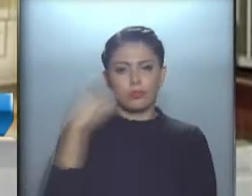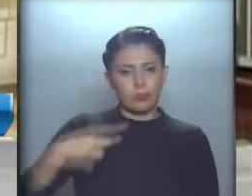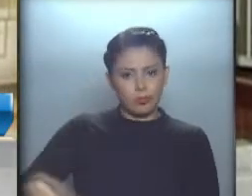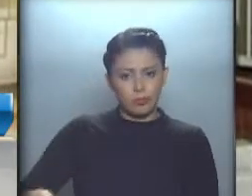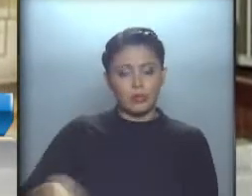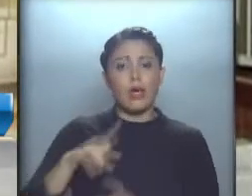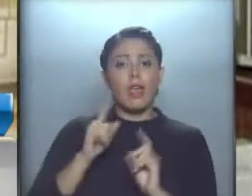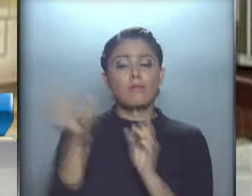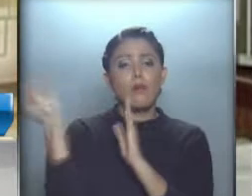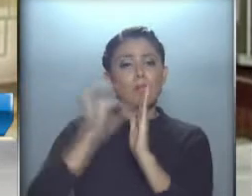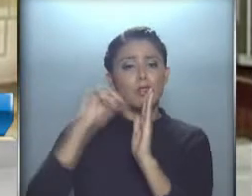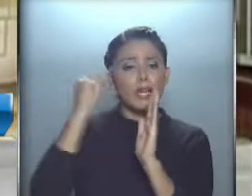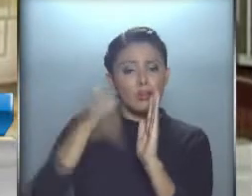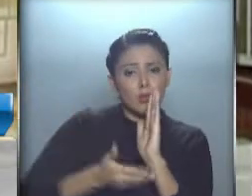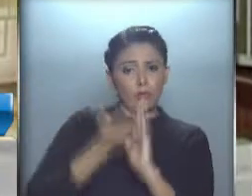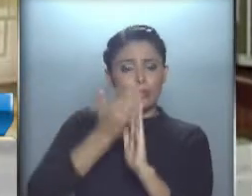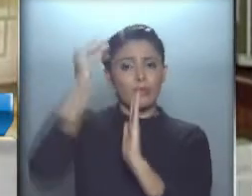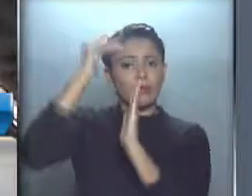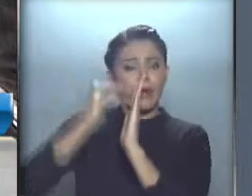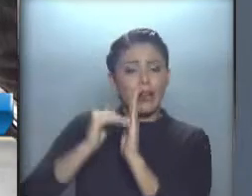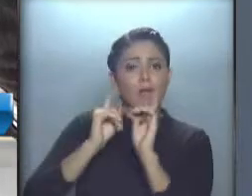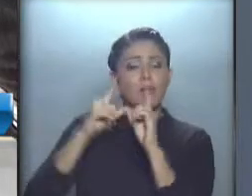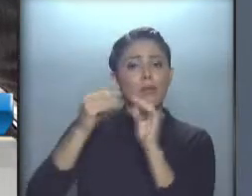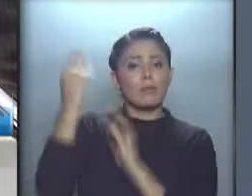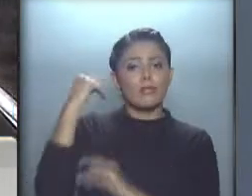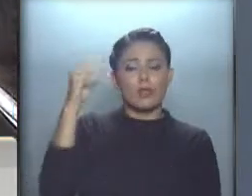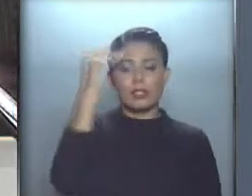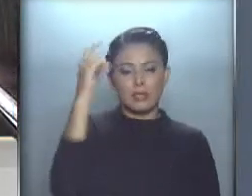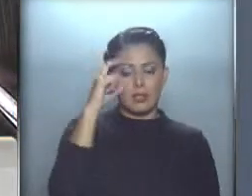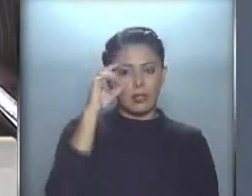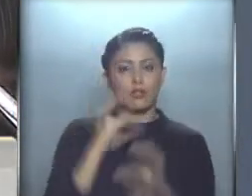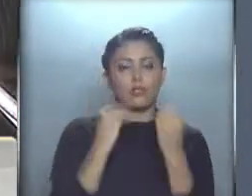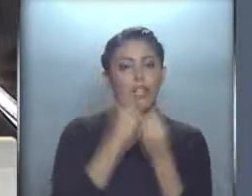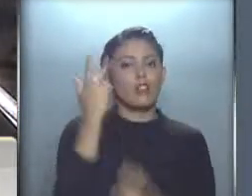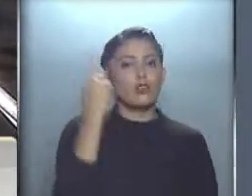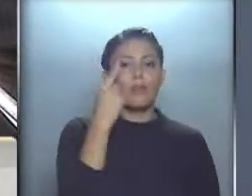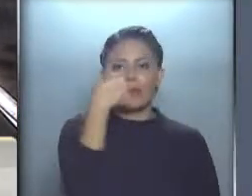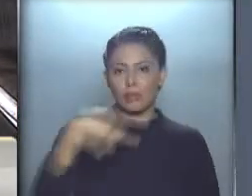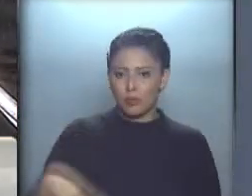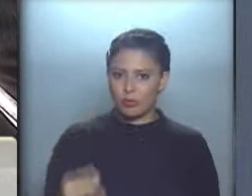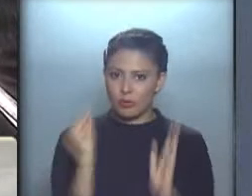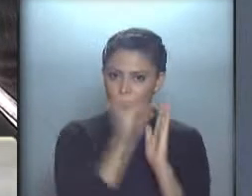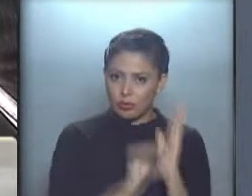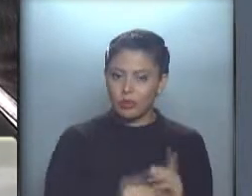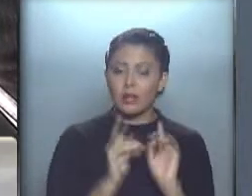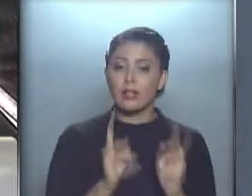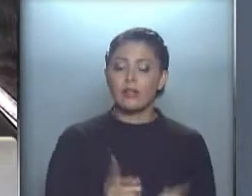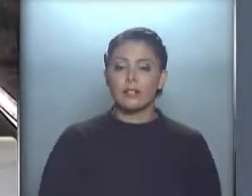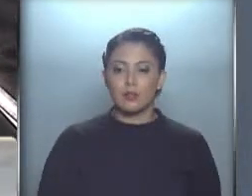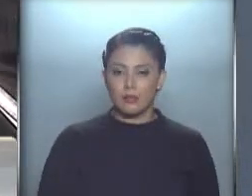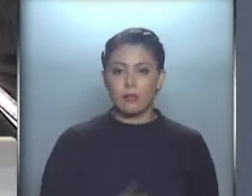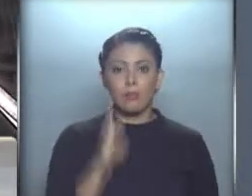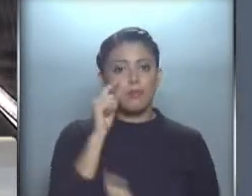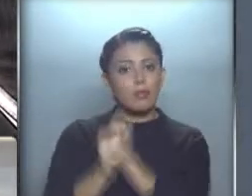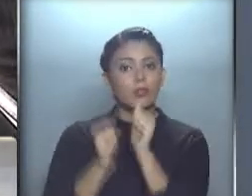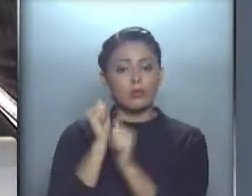de enero, desde la semana que viene en todo el país, por 18.000 productos. Asimismo, y por iniciativa de la industria, ellos